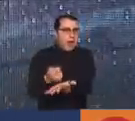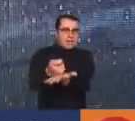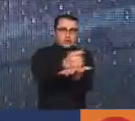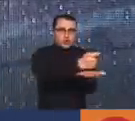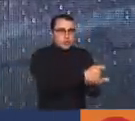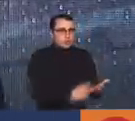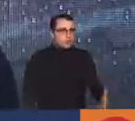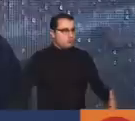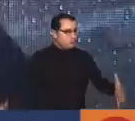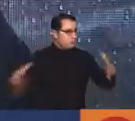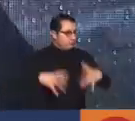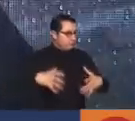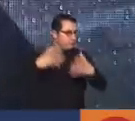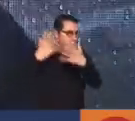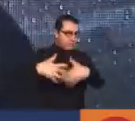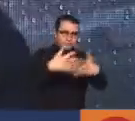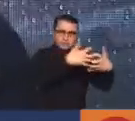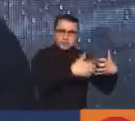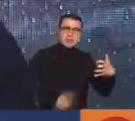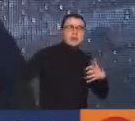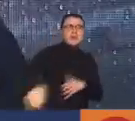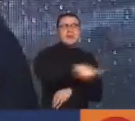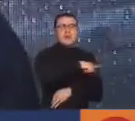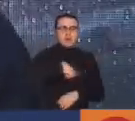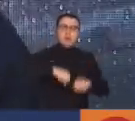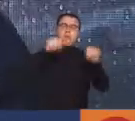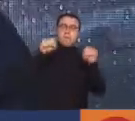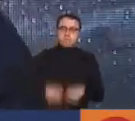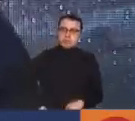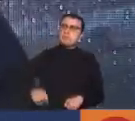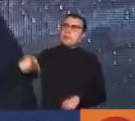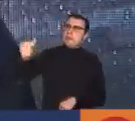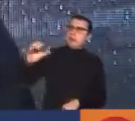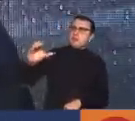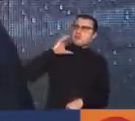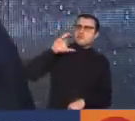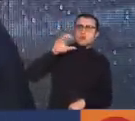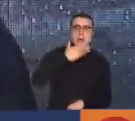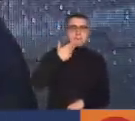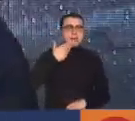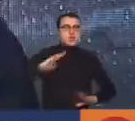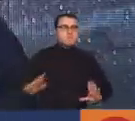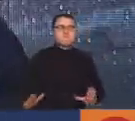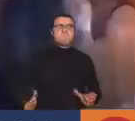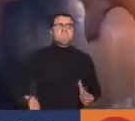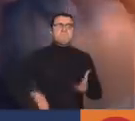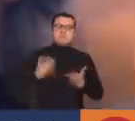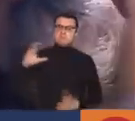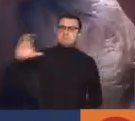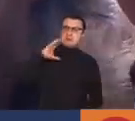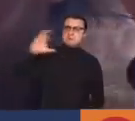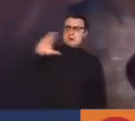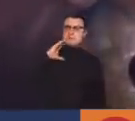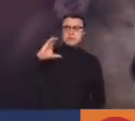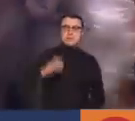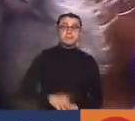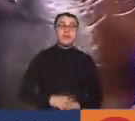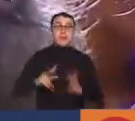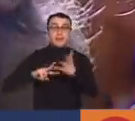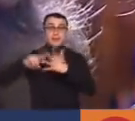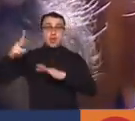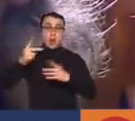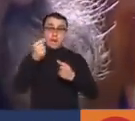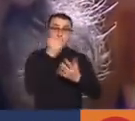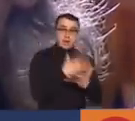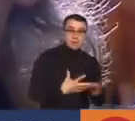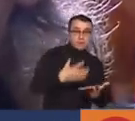asociándose, de pasar a tener ingresos muchísimo mejores. La tecnología y el